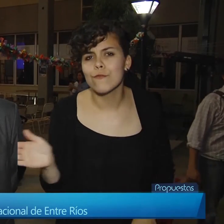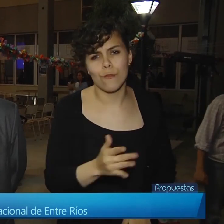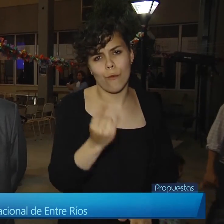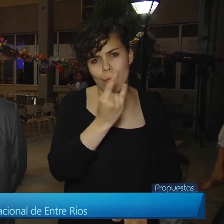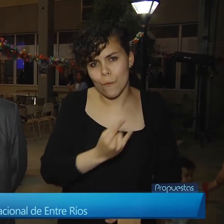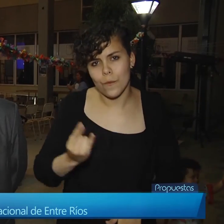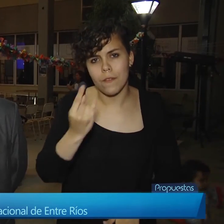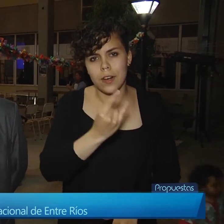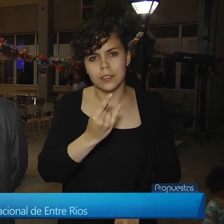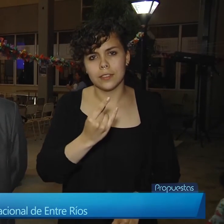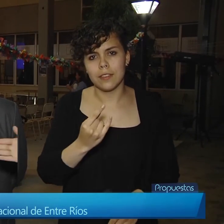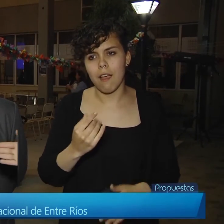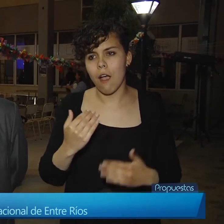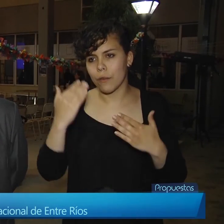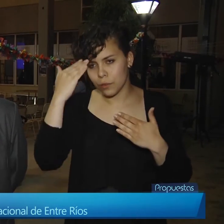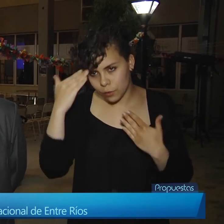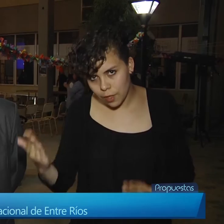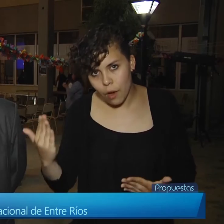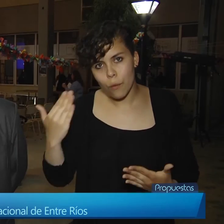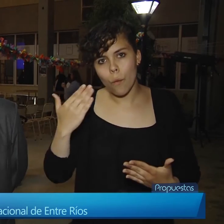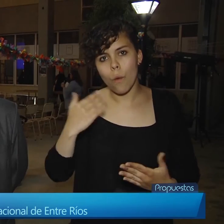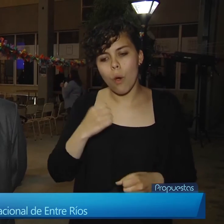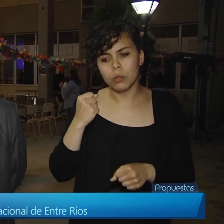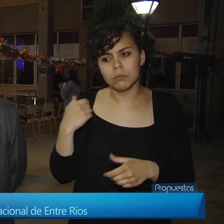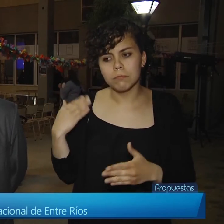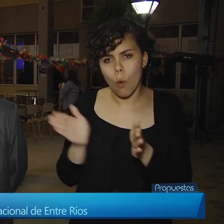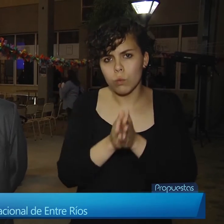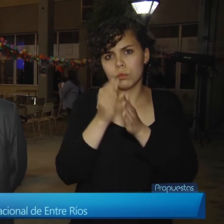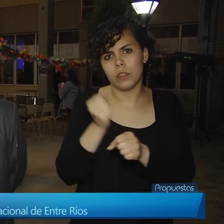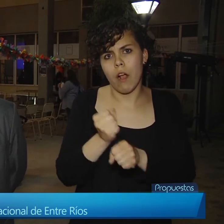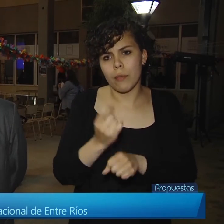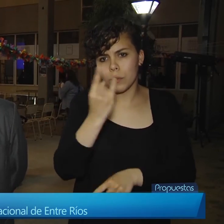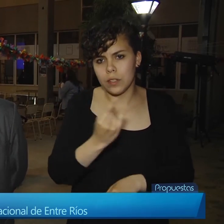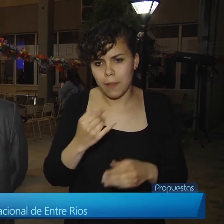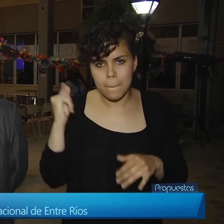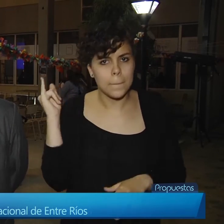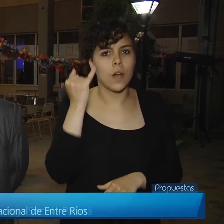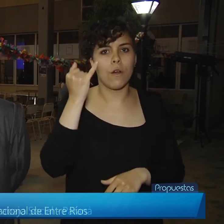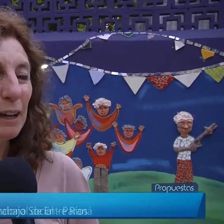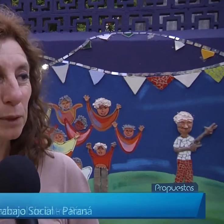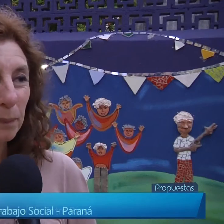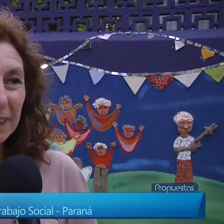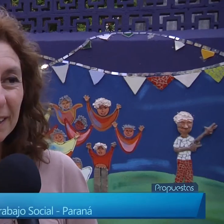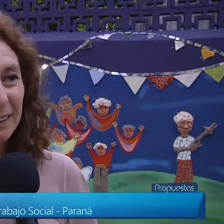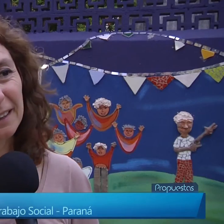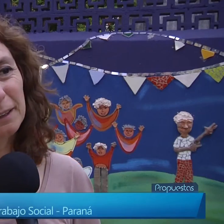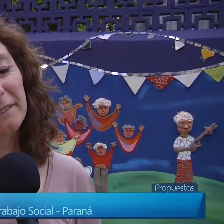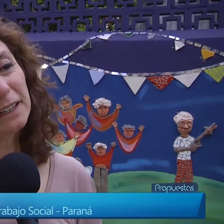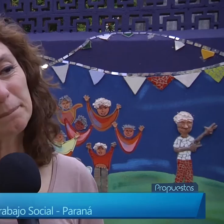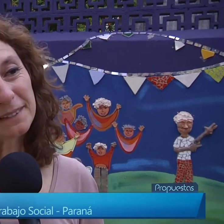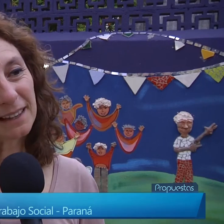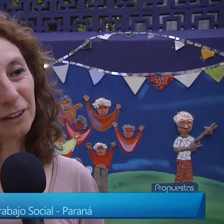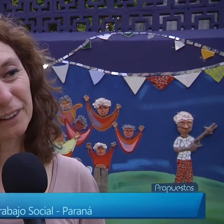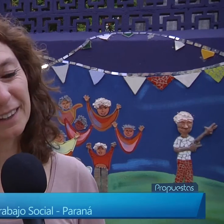con toda la universidad, traerle nuestro saludo, nuestro afecto y nuestro compromiso de seguir trabajando juntos por una universidad mejor. La propuesta de